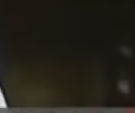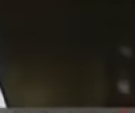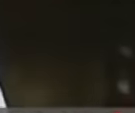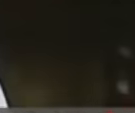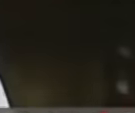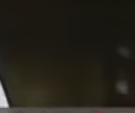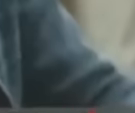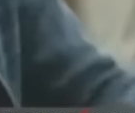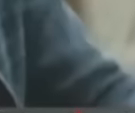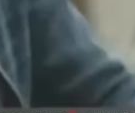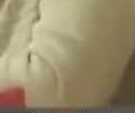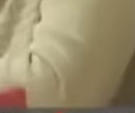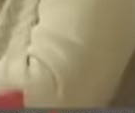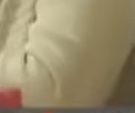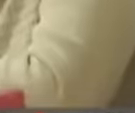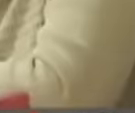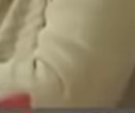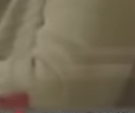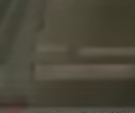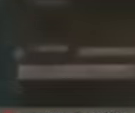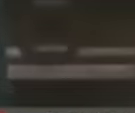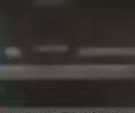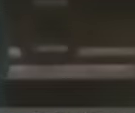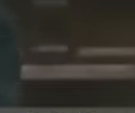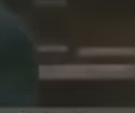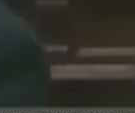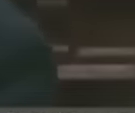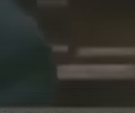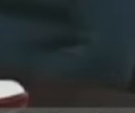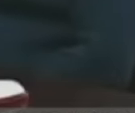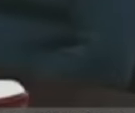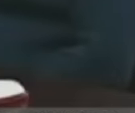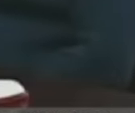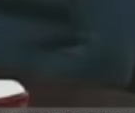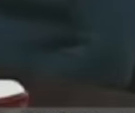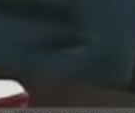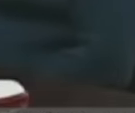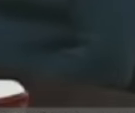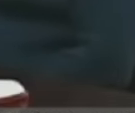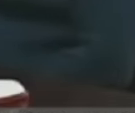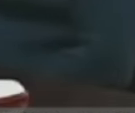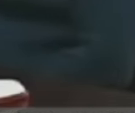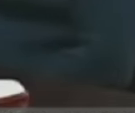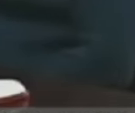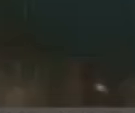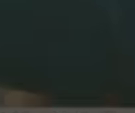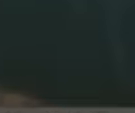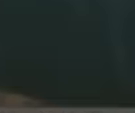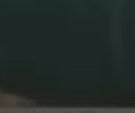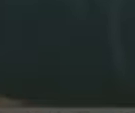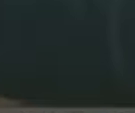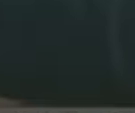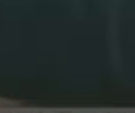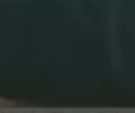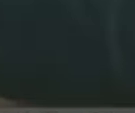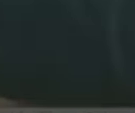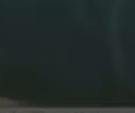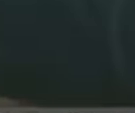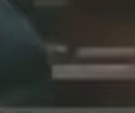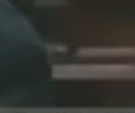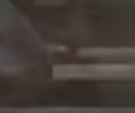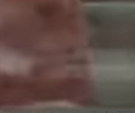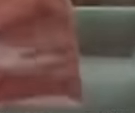Ya, señores ministros, señoras ministras. Nicolás, es una orden lo que estoy dando. ¿Tú me entiendes, vicepresidente, no? Y amigo, compañero. Es